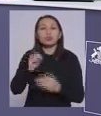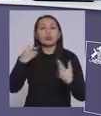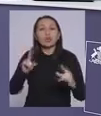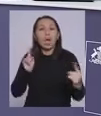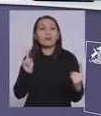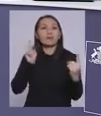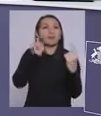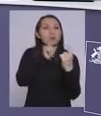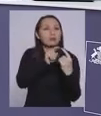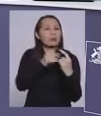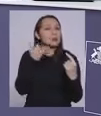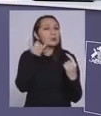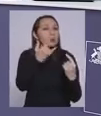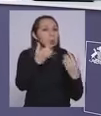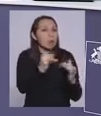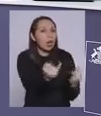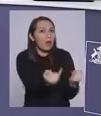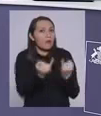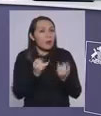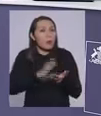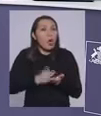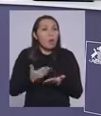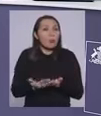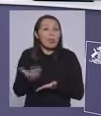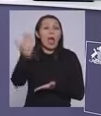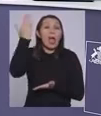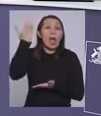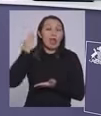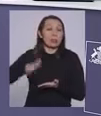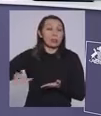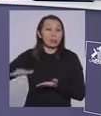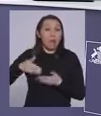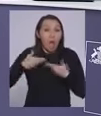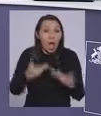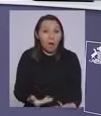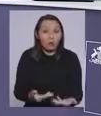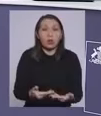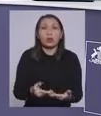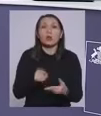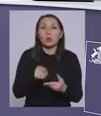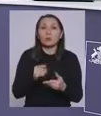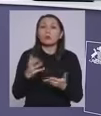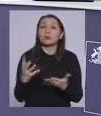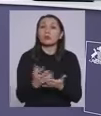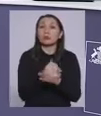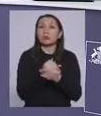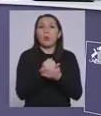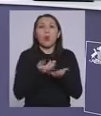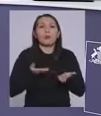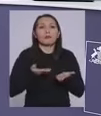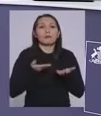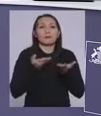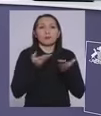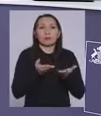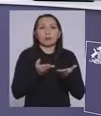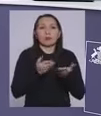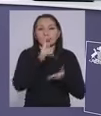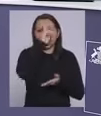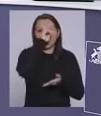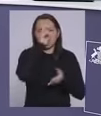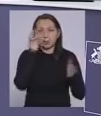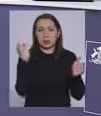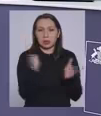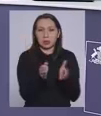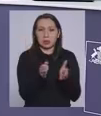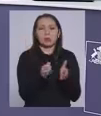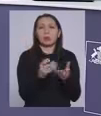contactadas que tienen en relación a lo anterior, a cómo estaba la situación anteriormente? ¿Y cuánto se ha avanzado en atención primaria